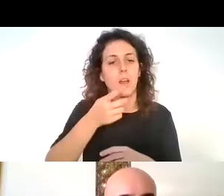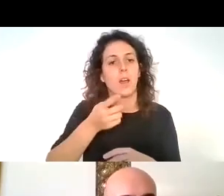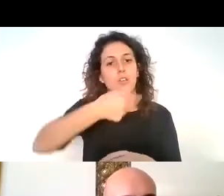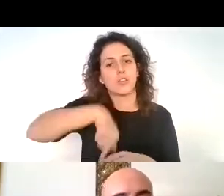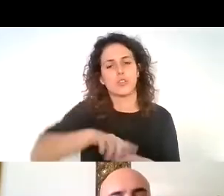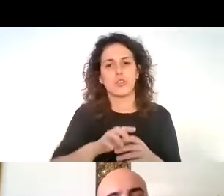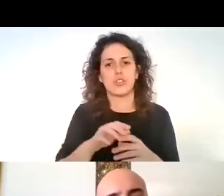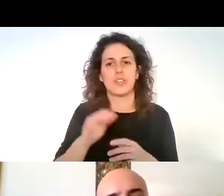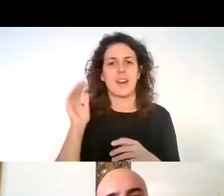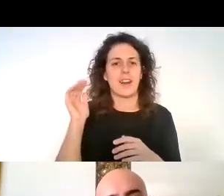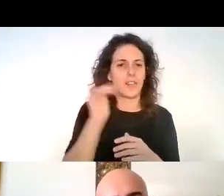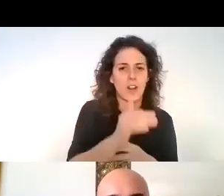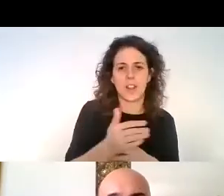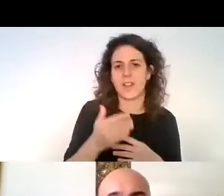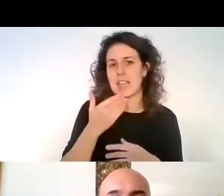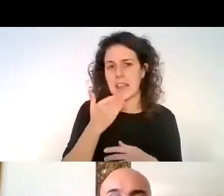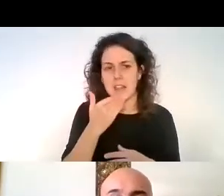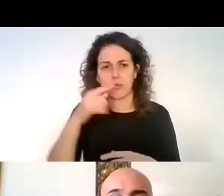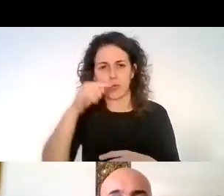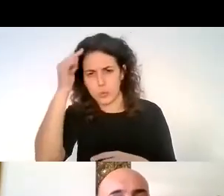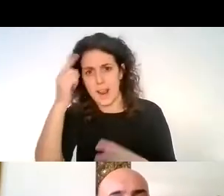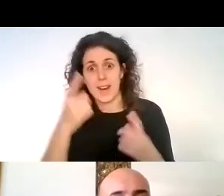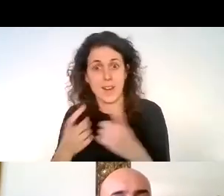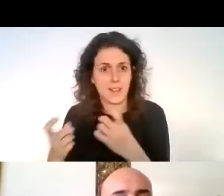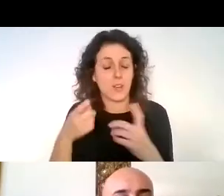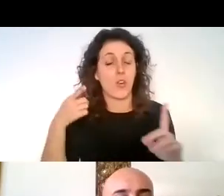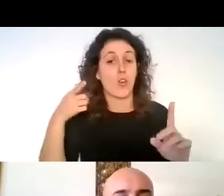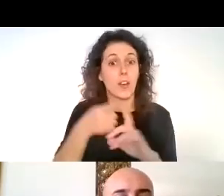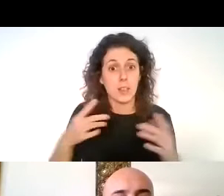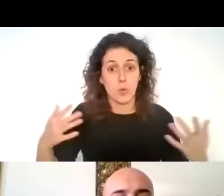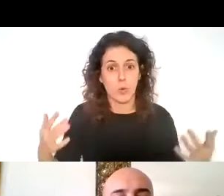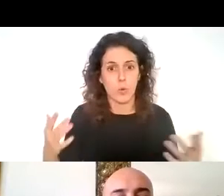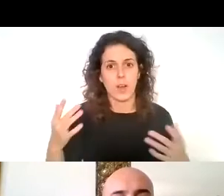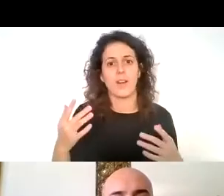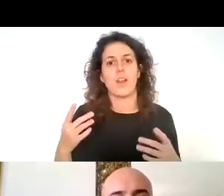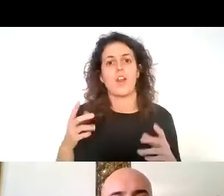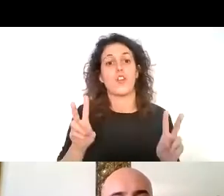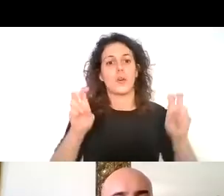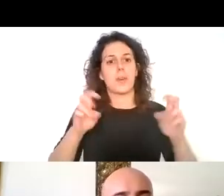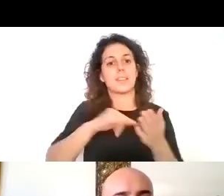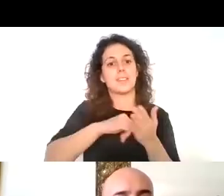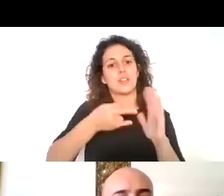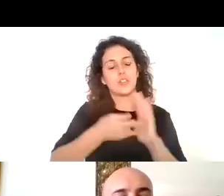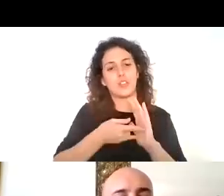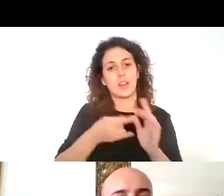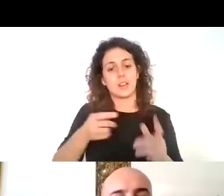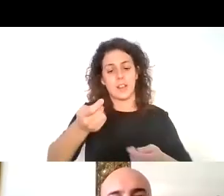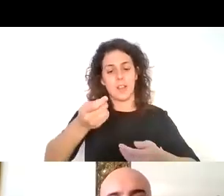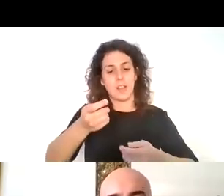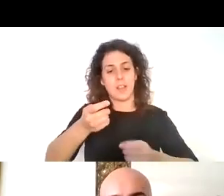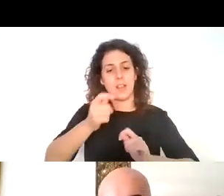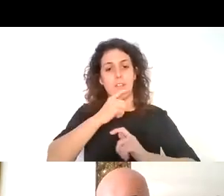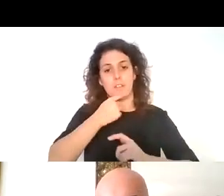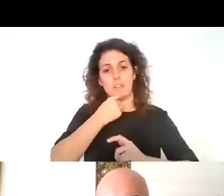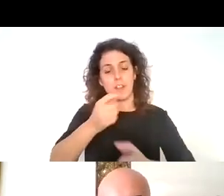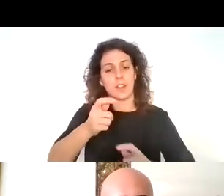de edades, de culturas y de necesidades para que aquí podamos seguir testando las novedades tecnológicas que consigan facilitar la vida